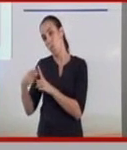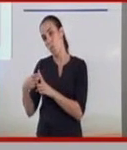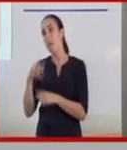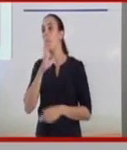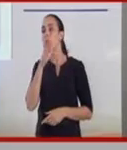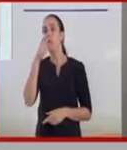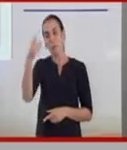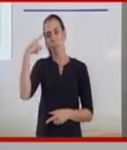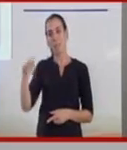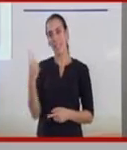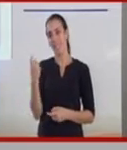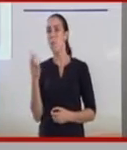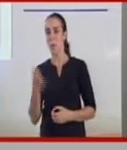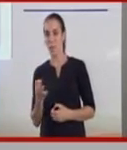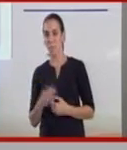Muchas gracias.